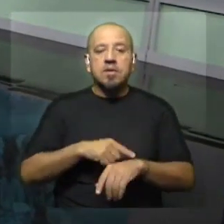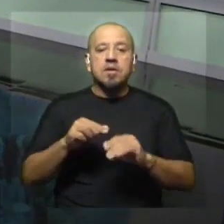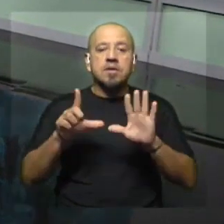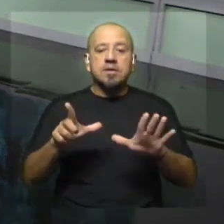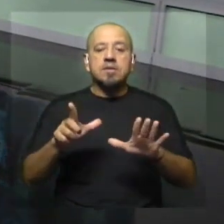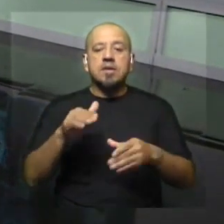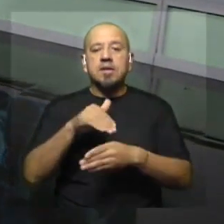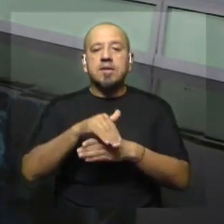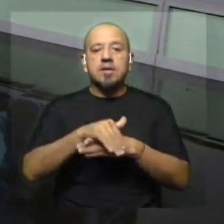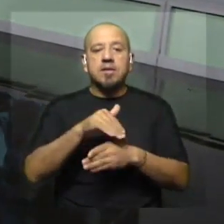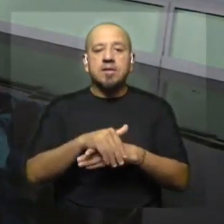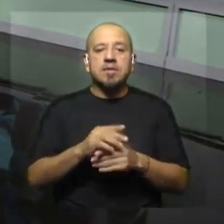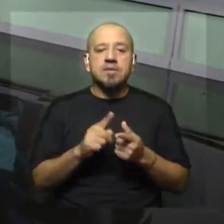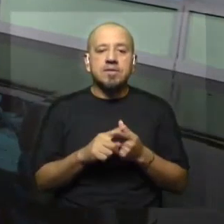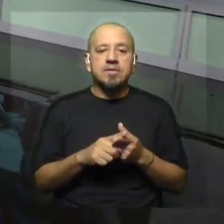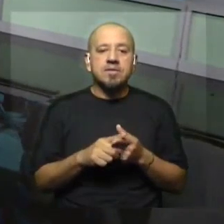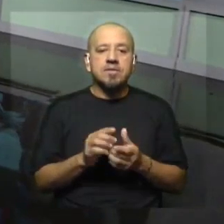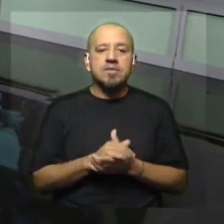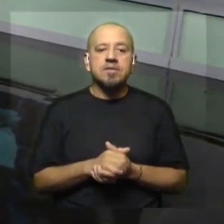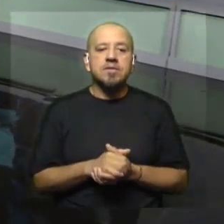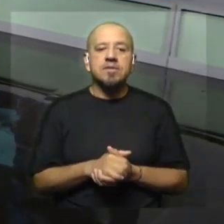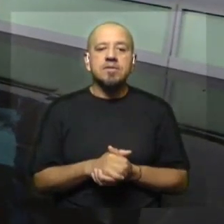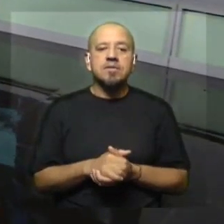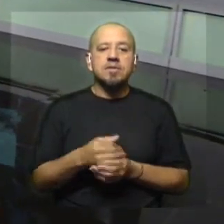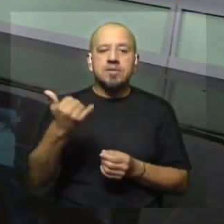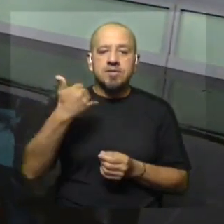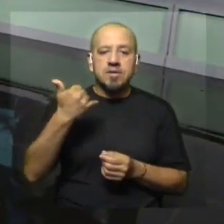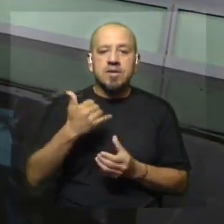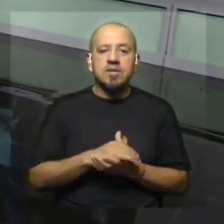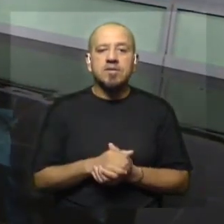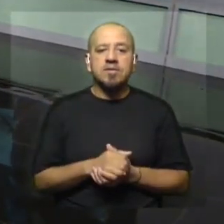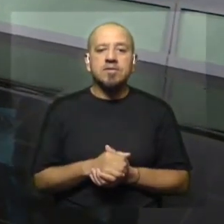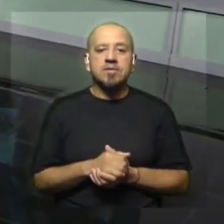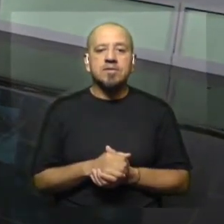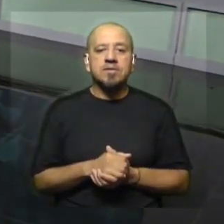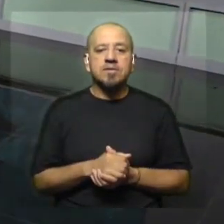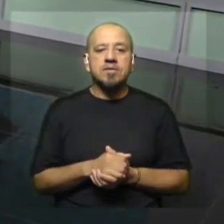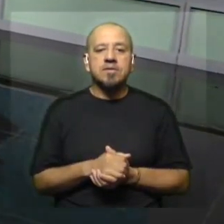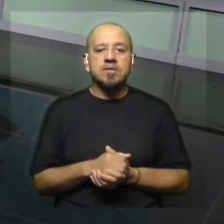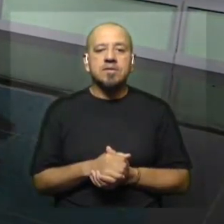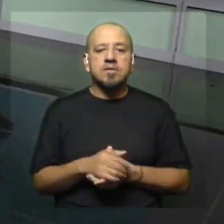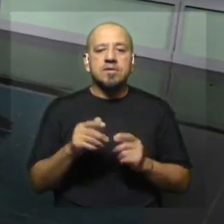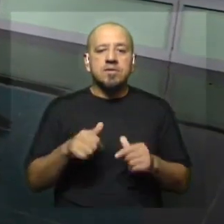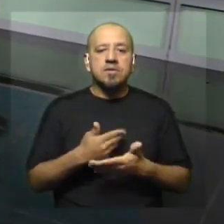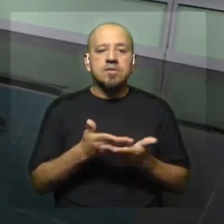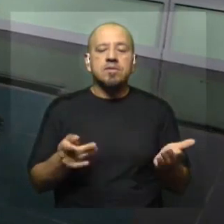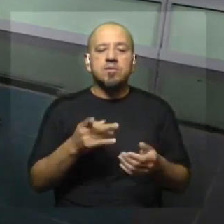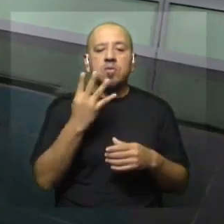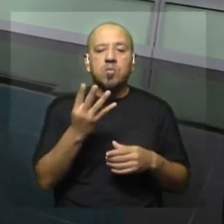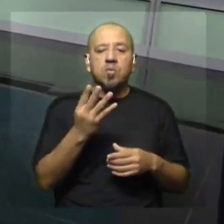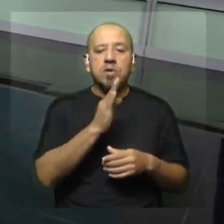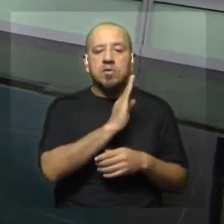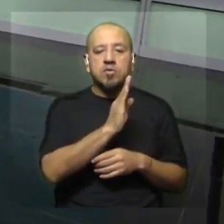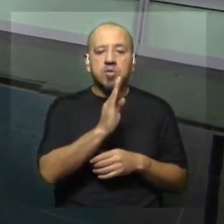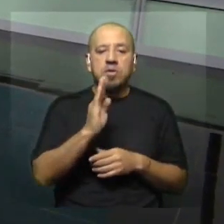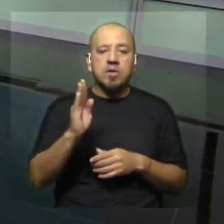que sea real porque si me dejan ir. Dale, contanos de qué viene la actividad hoy a las 19. Hoy presentamos 4 libros de entrevistas, parte de lo